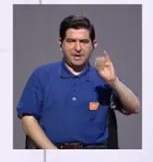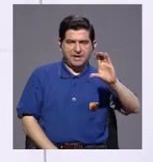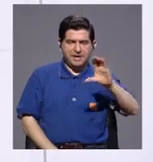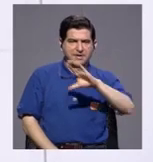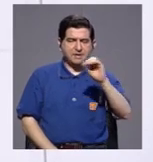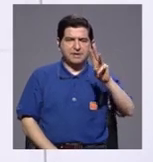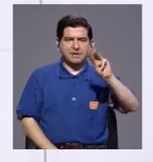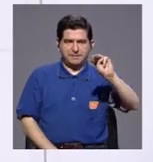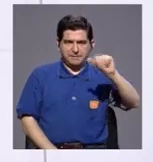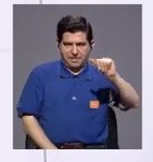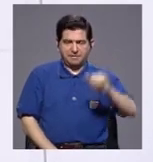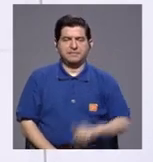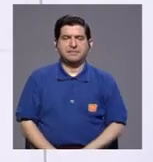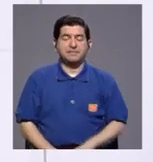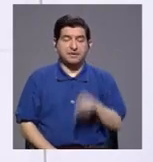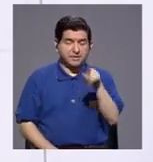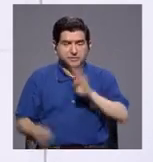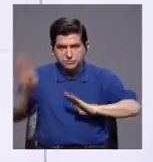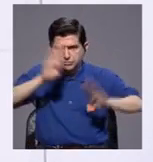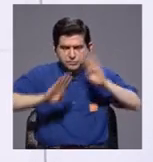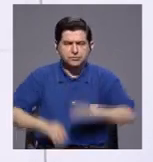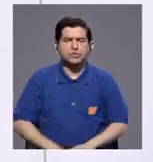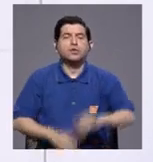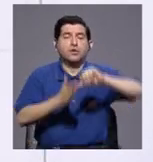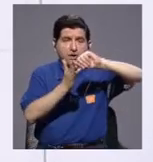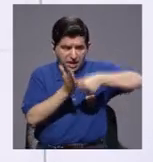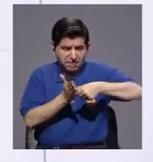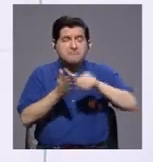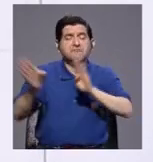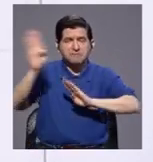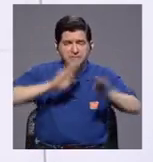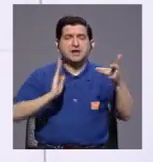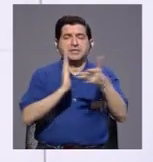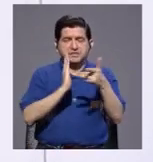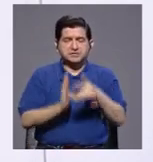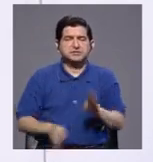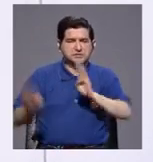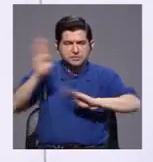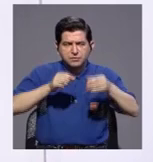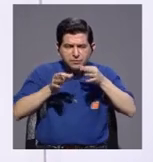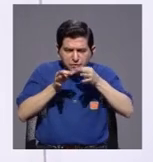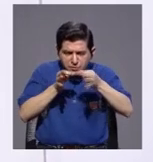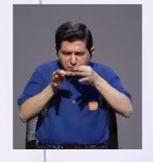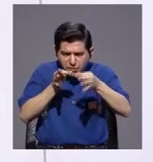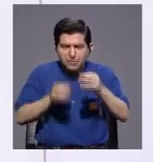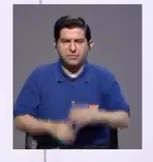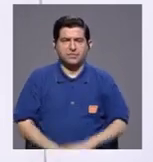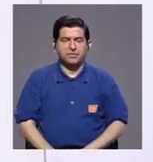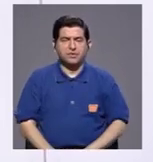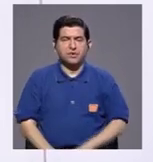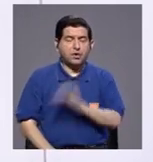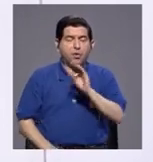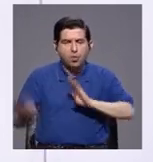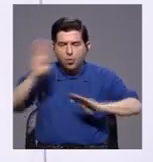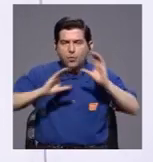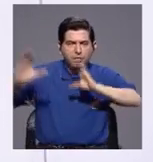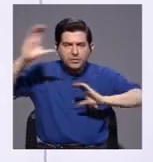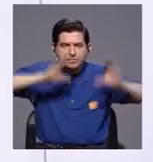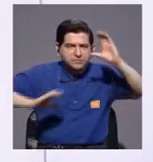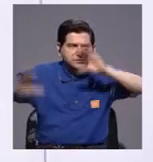maestrías en biología muchas con énfasis en biotecnología biología molecular y biociencias